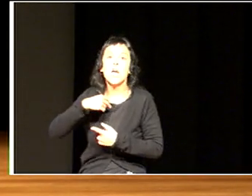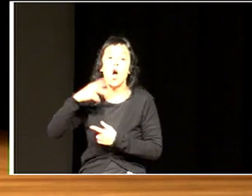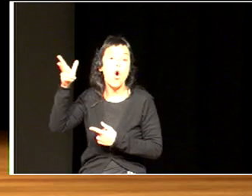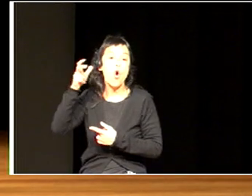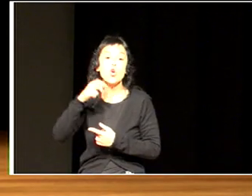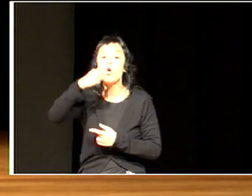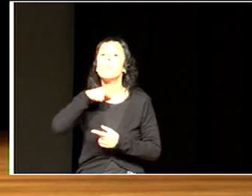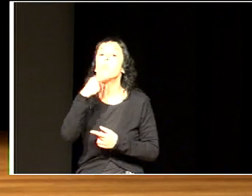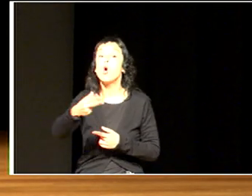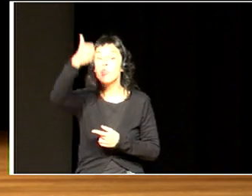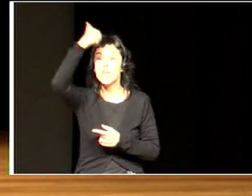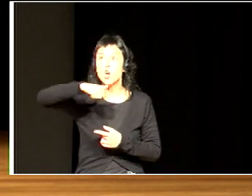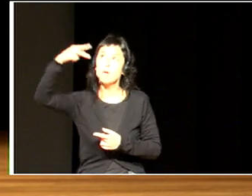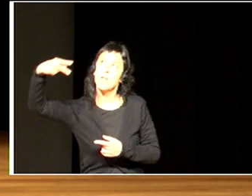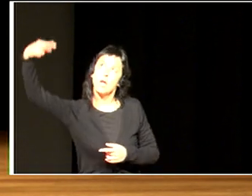arriba